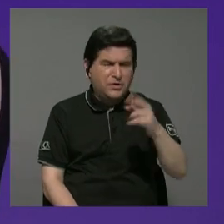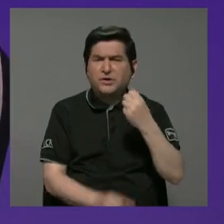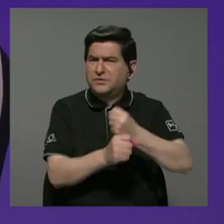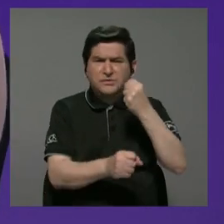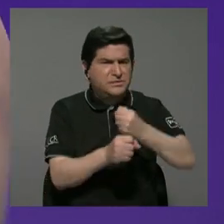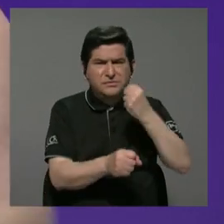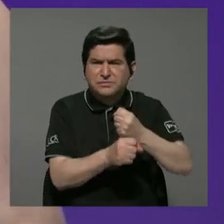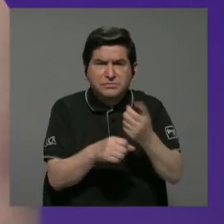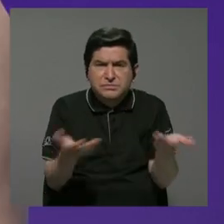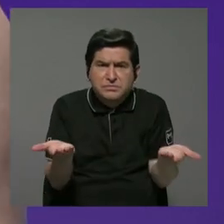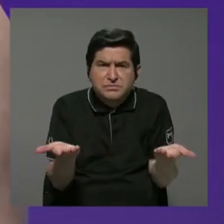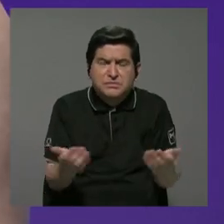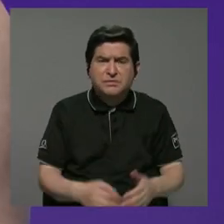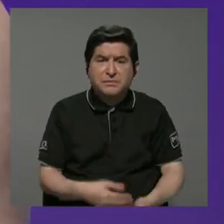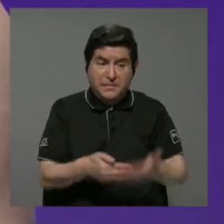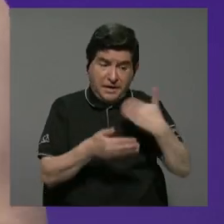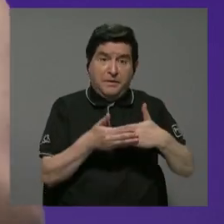esfuerzo.